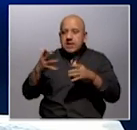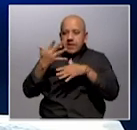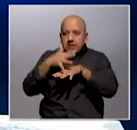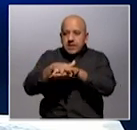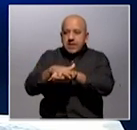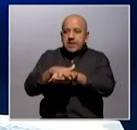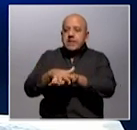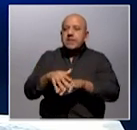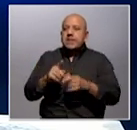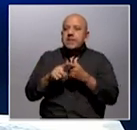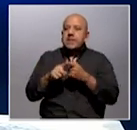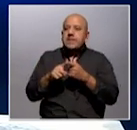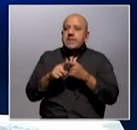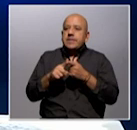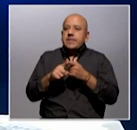o sea